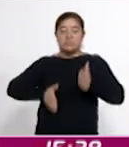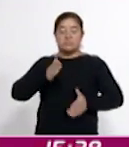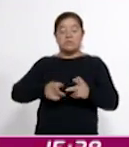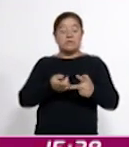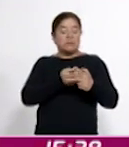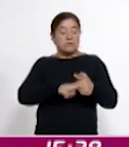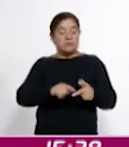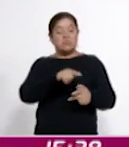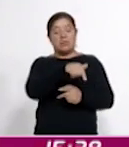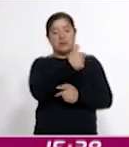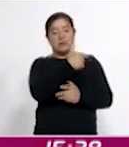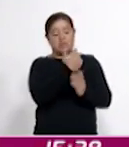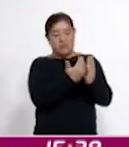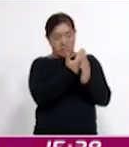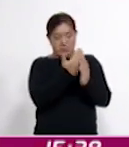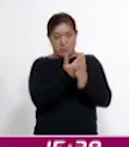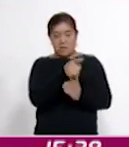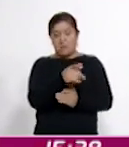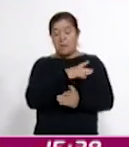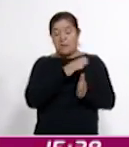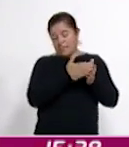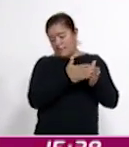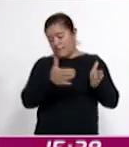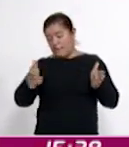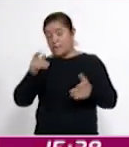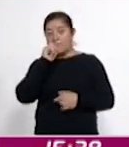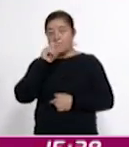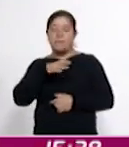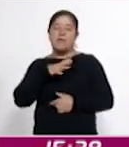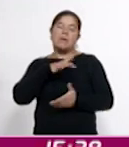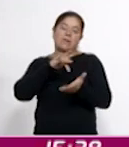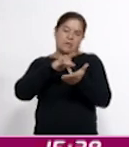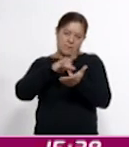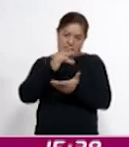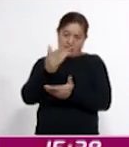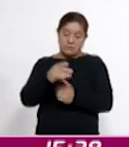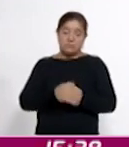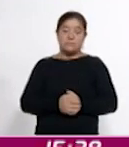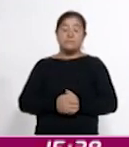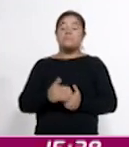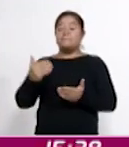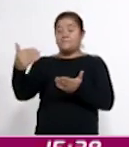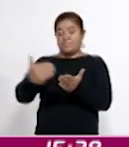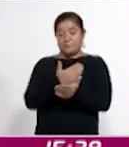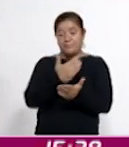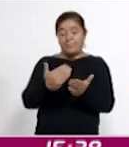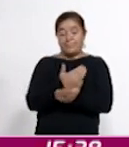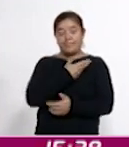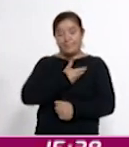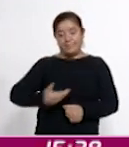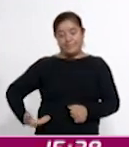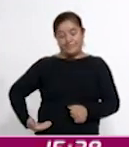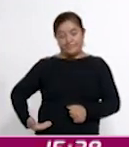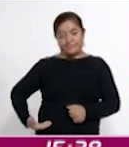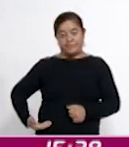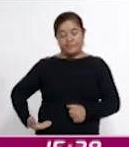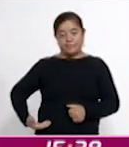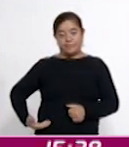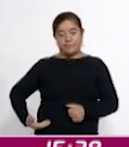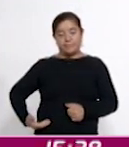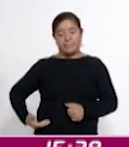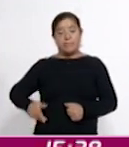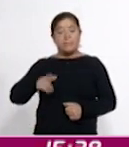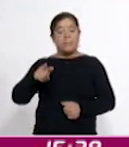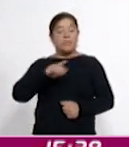12 del día, donde también vamos a agradecemos la intervención de nuestro presidente